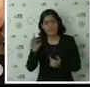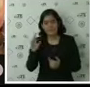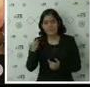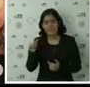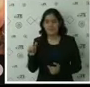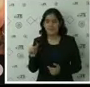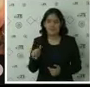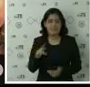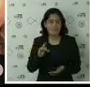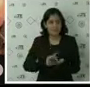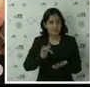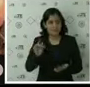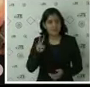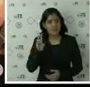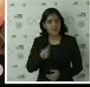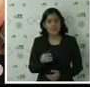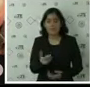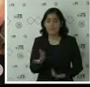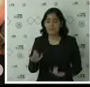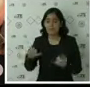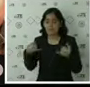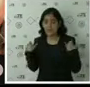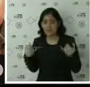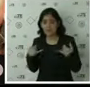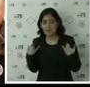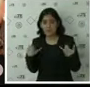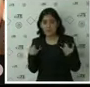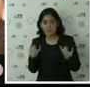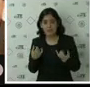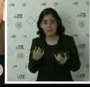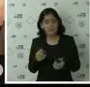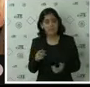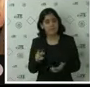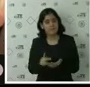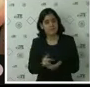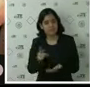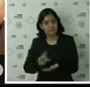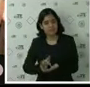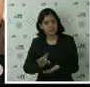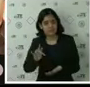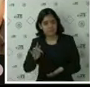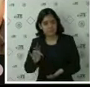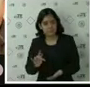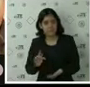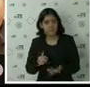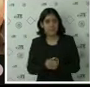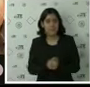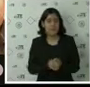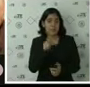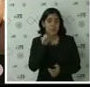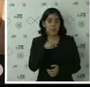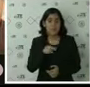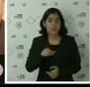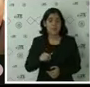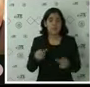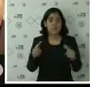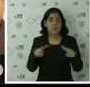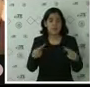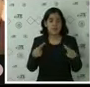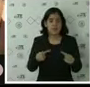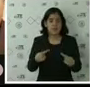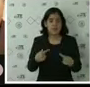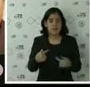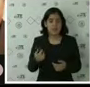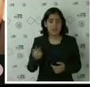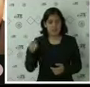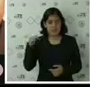muchas gracias también, un reconocimiento pues muy sentido también para todas y cada una de las personas que han estado atrás,